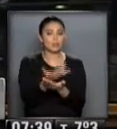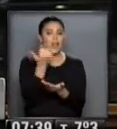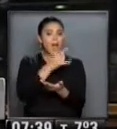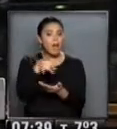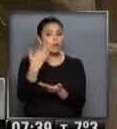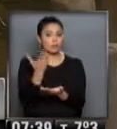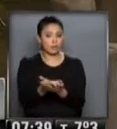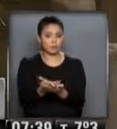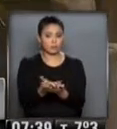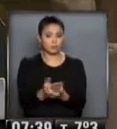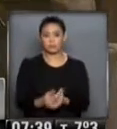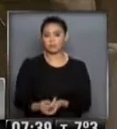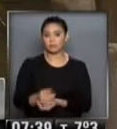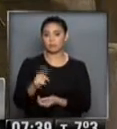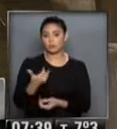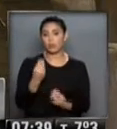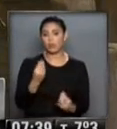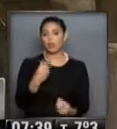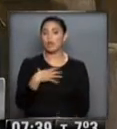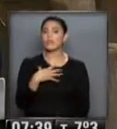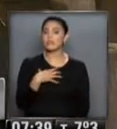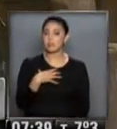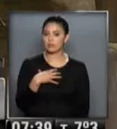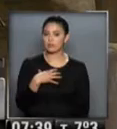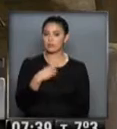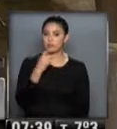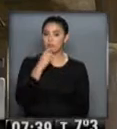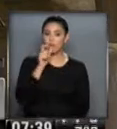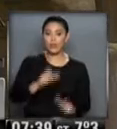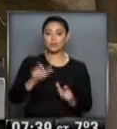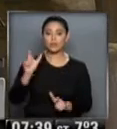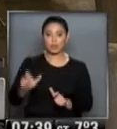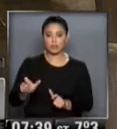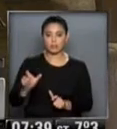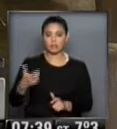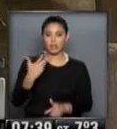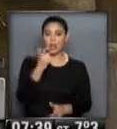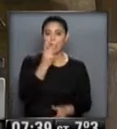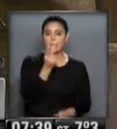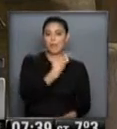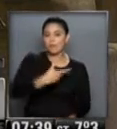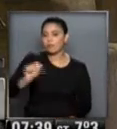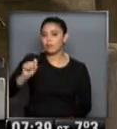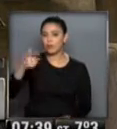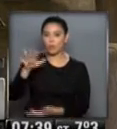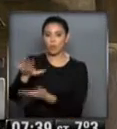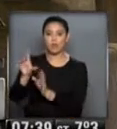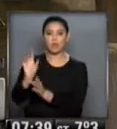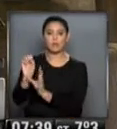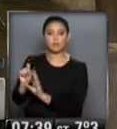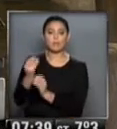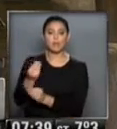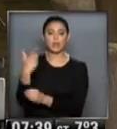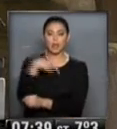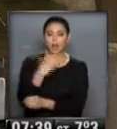otra propuesta? ¿Hay otra forma? Bueno, confianza. Porque esa gente que no está, que se llevó el dinero no la trae, porque tiene